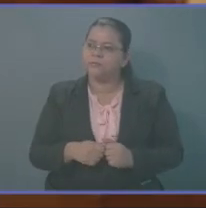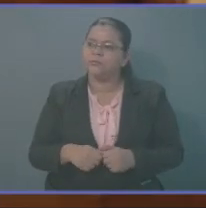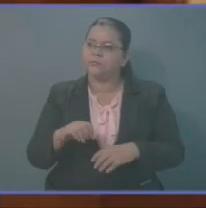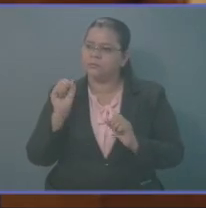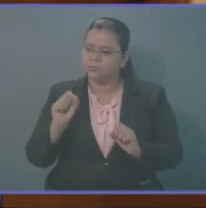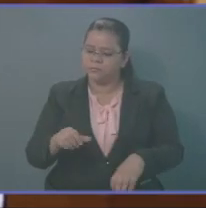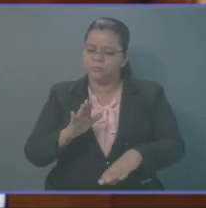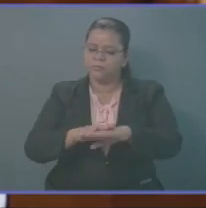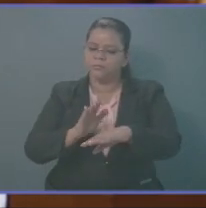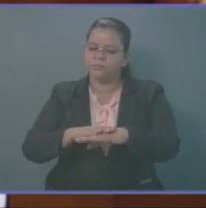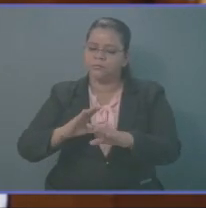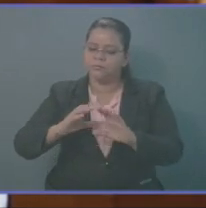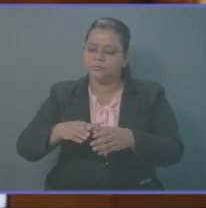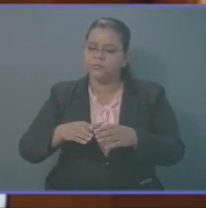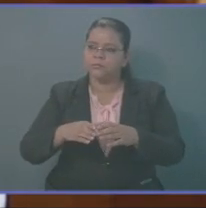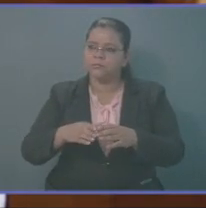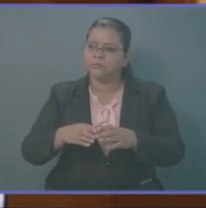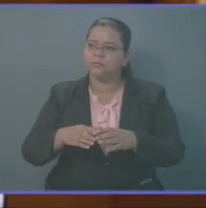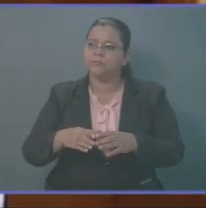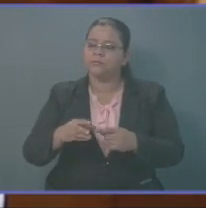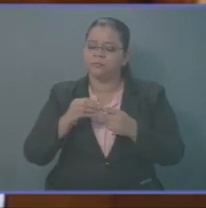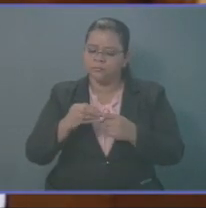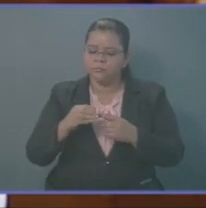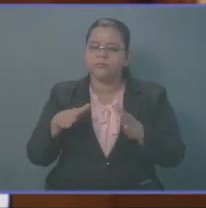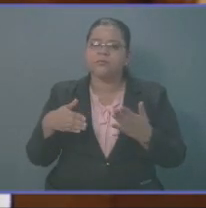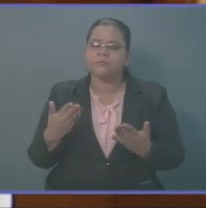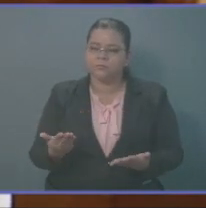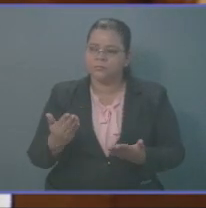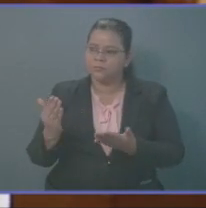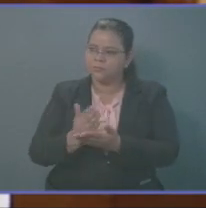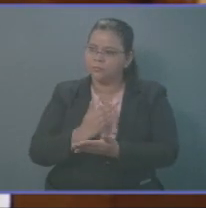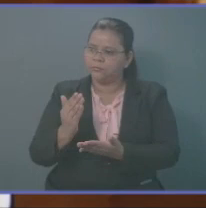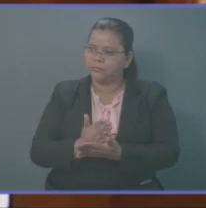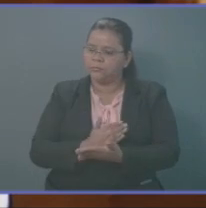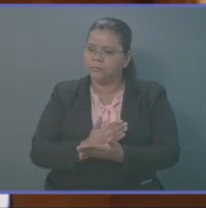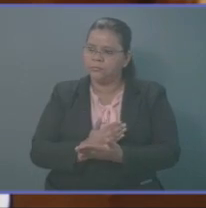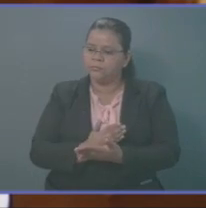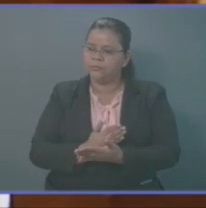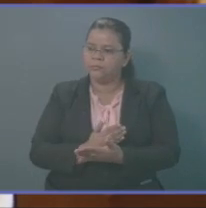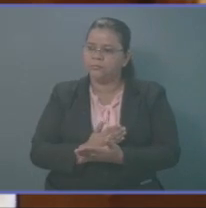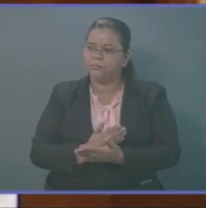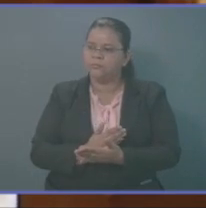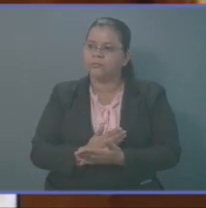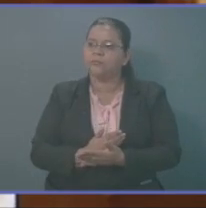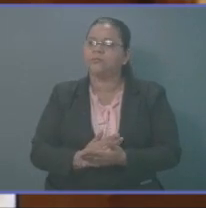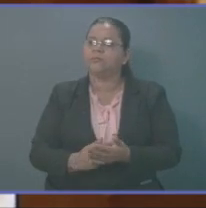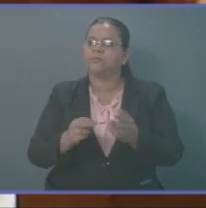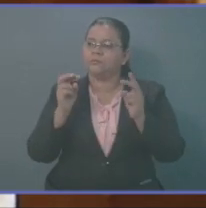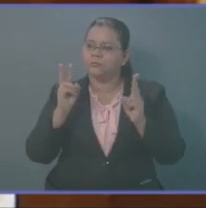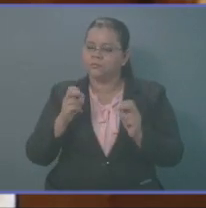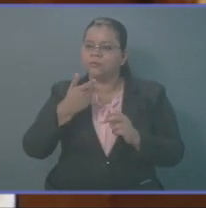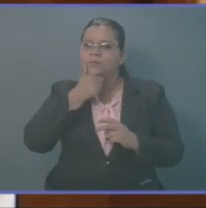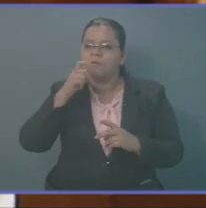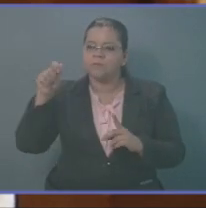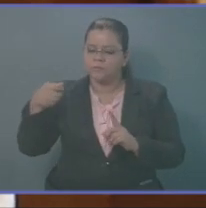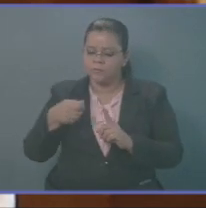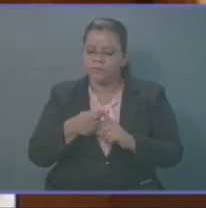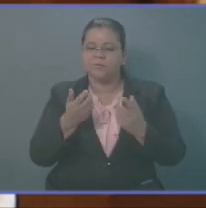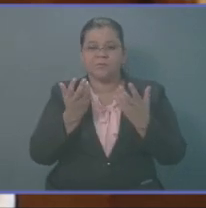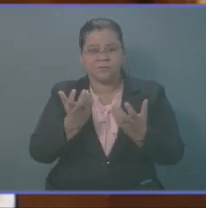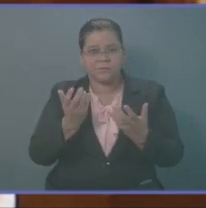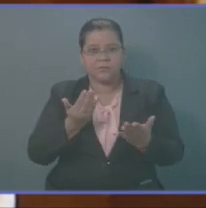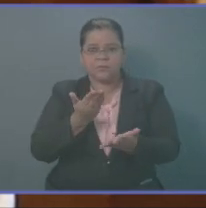se pueda convocar a la comisión ad hoc para el estudio de la, la comisión ad hoc que está estudiando el tema de pensiones, ya que hay